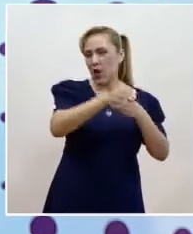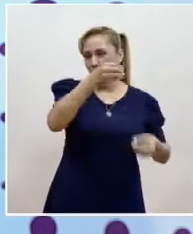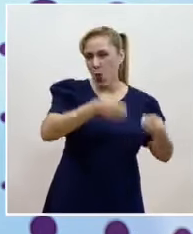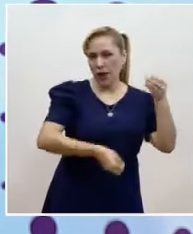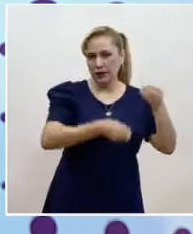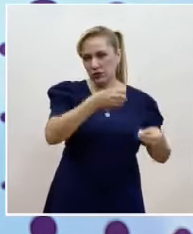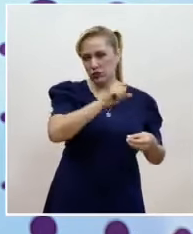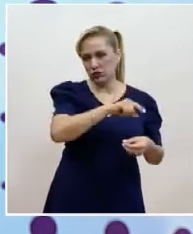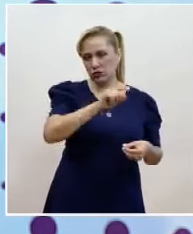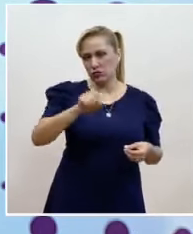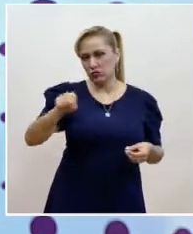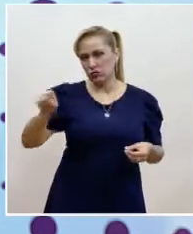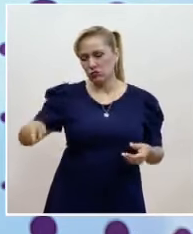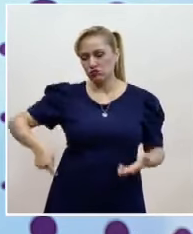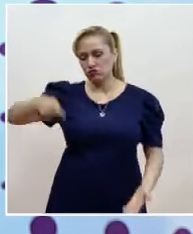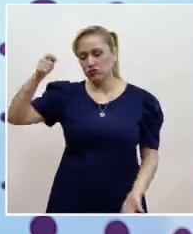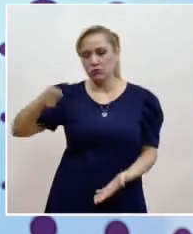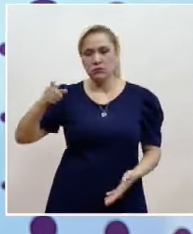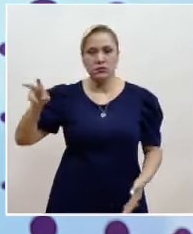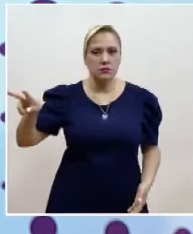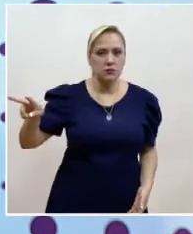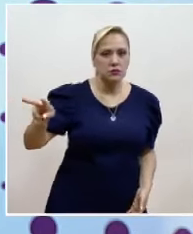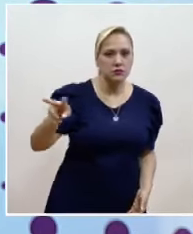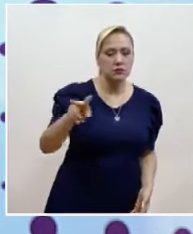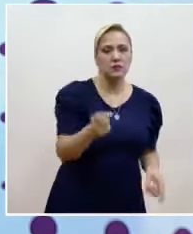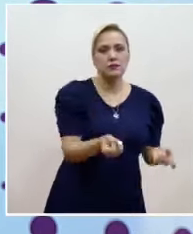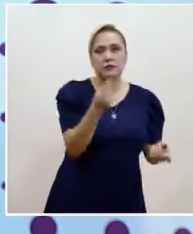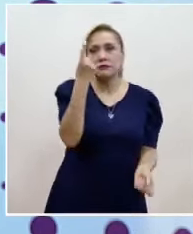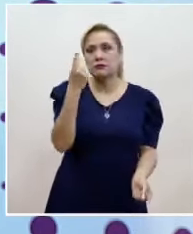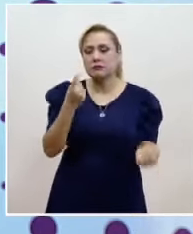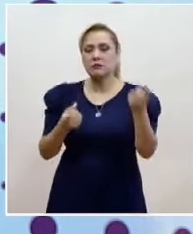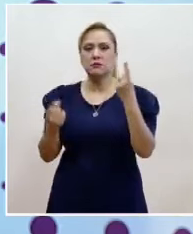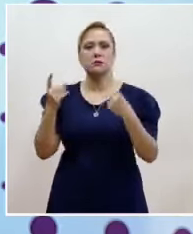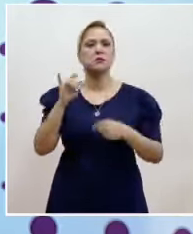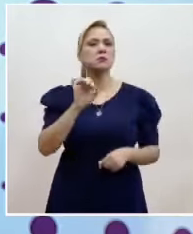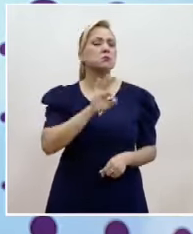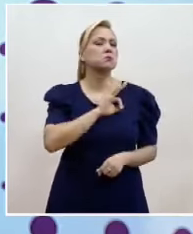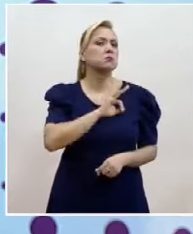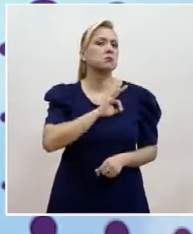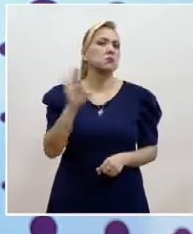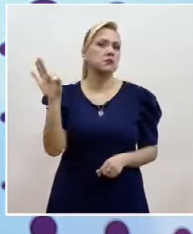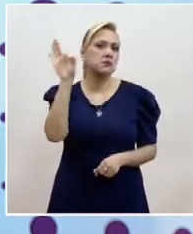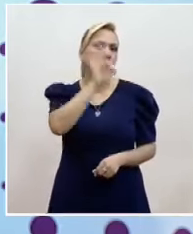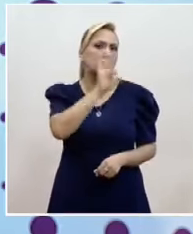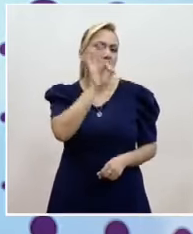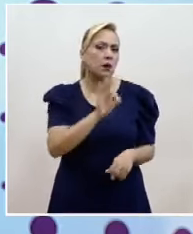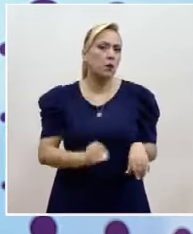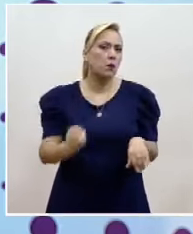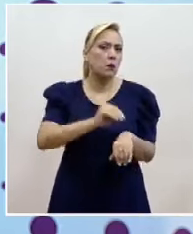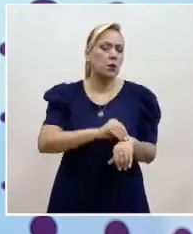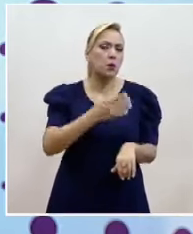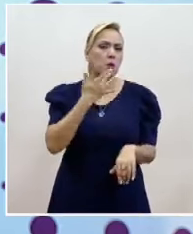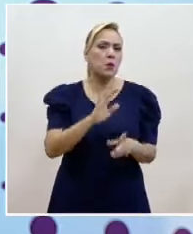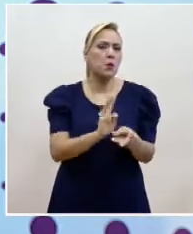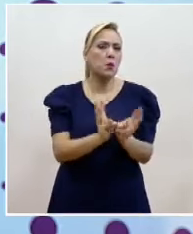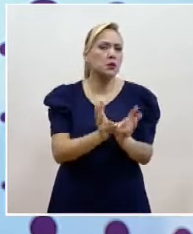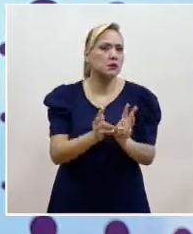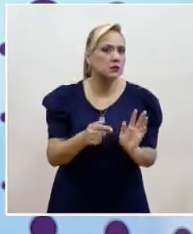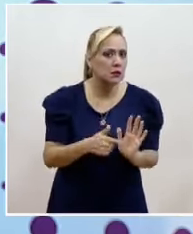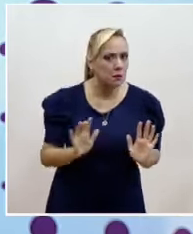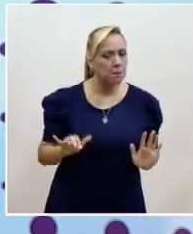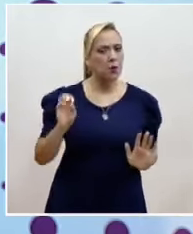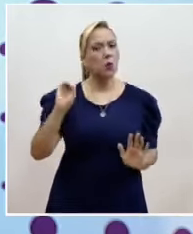acuden pues tienen una cierta condición que les permitiría conocer esos derechos. Yo en el ámbito